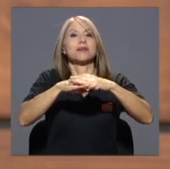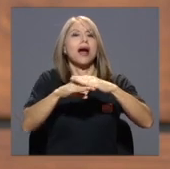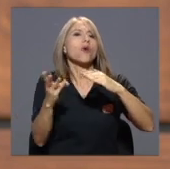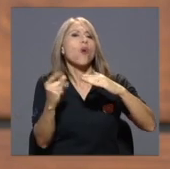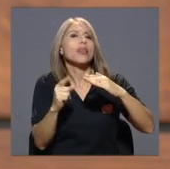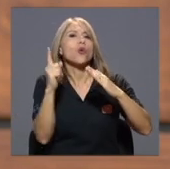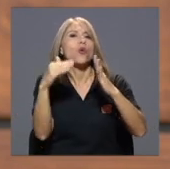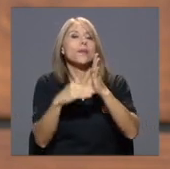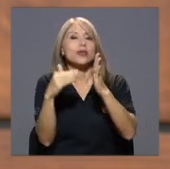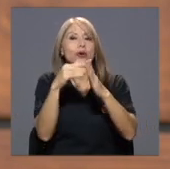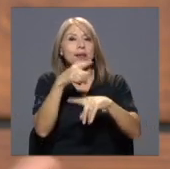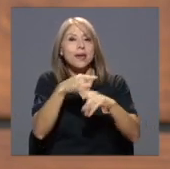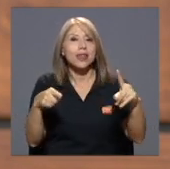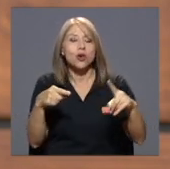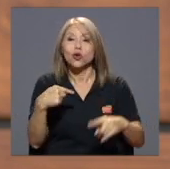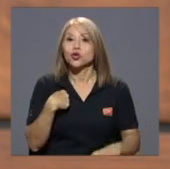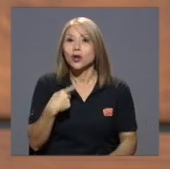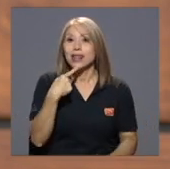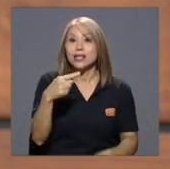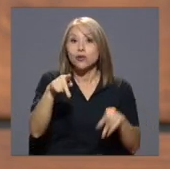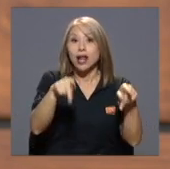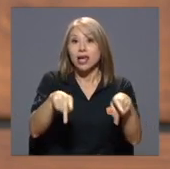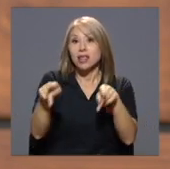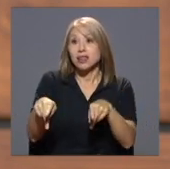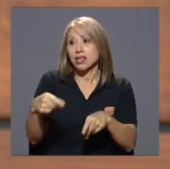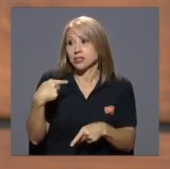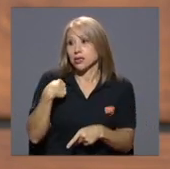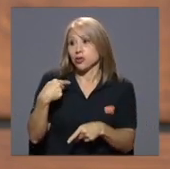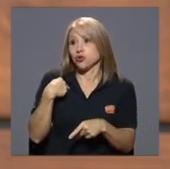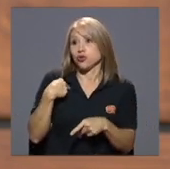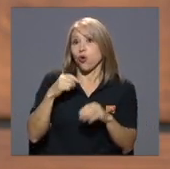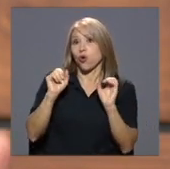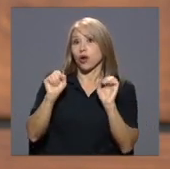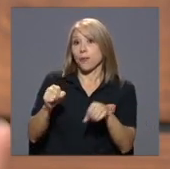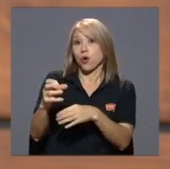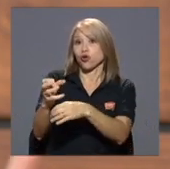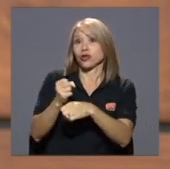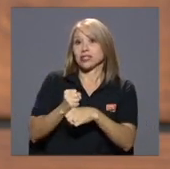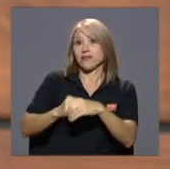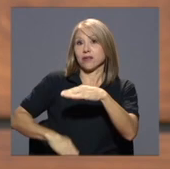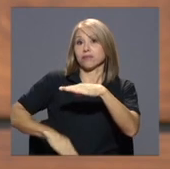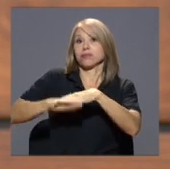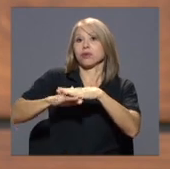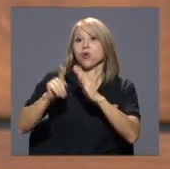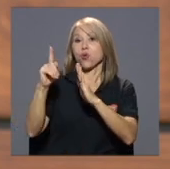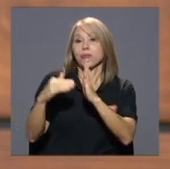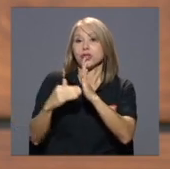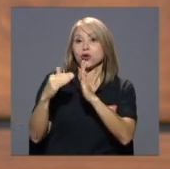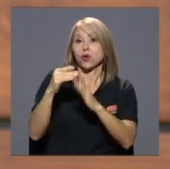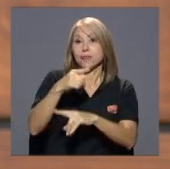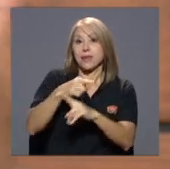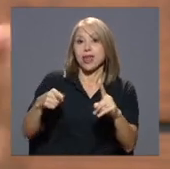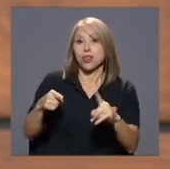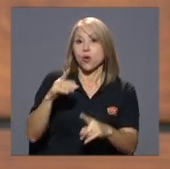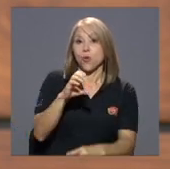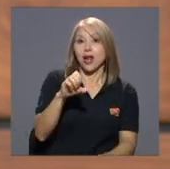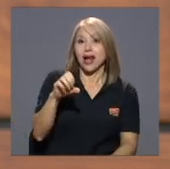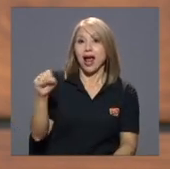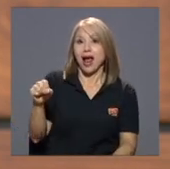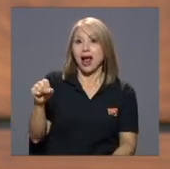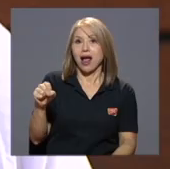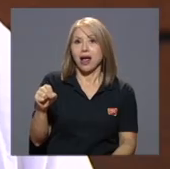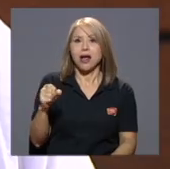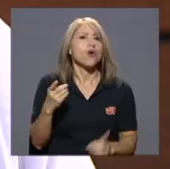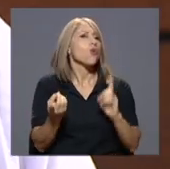dicho a la gente es, si yo lo más que puedo recibir es 1.5 millones por la caja, ¿cuál es el argumento moral para que alguien reciba más que